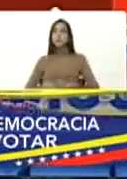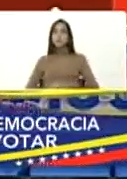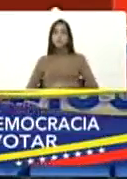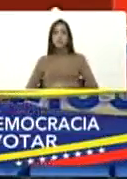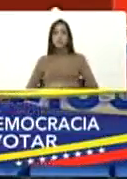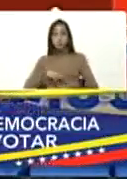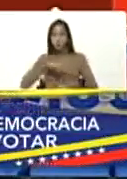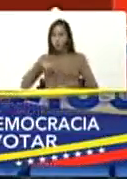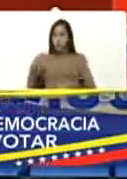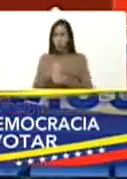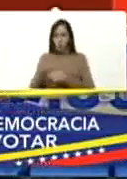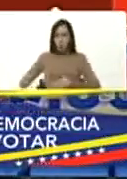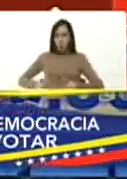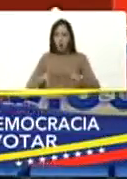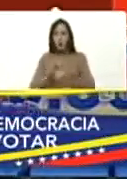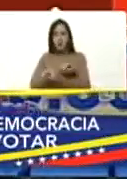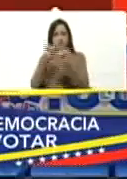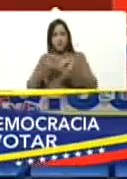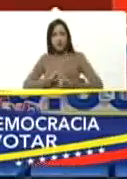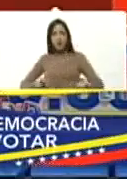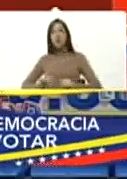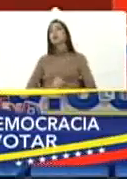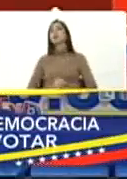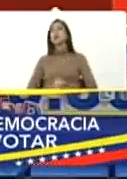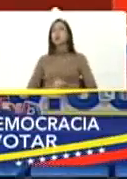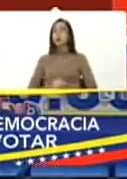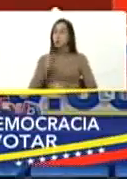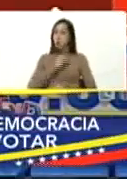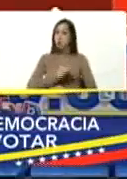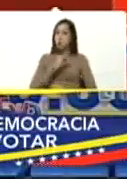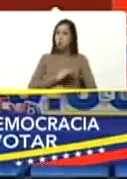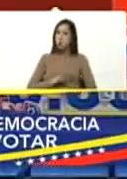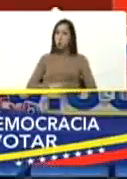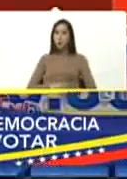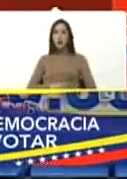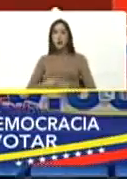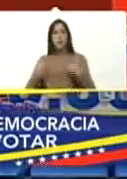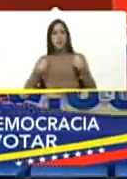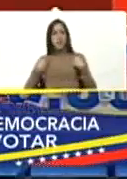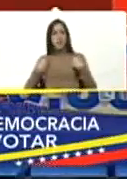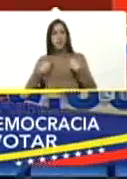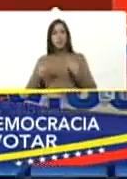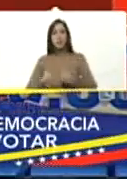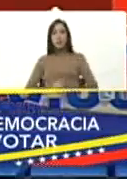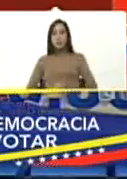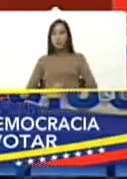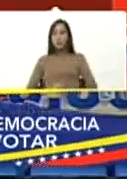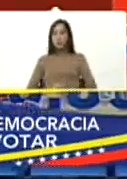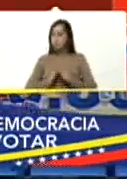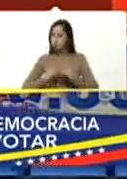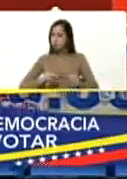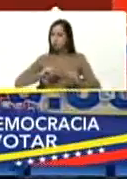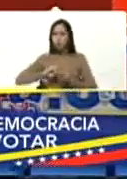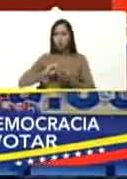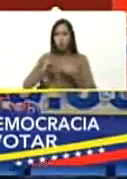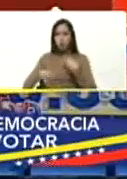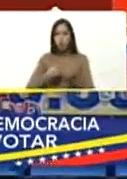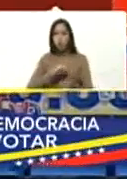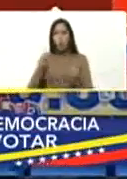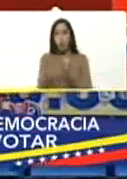consigamos el camino de la felicidad social, del bienestar común, del vivir viviendo, de una transición al